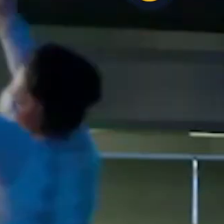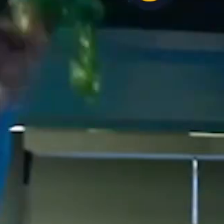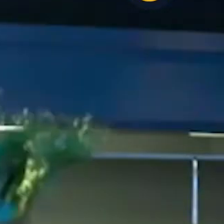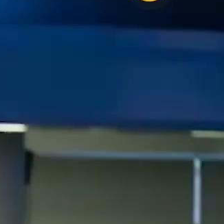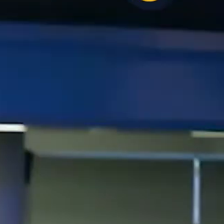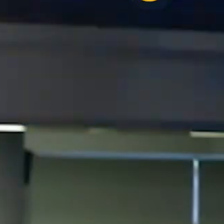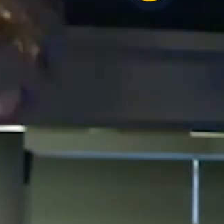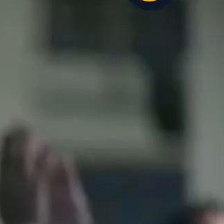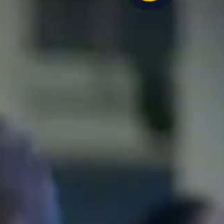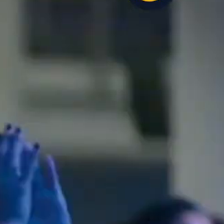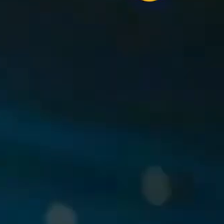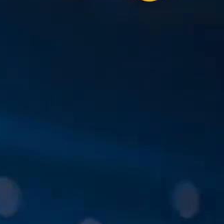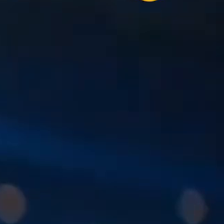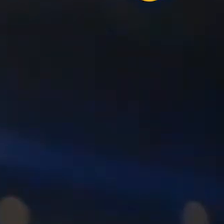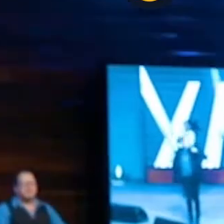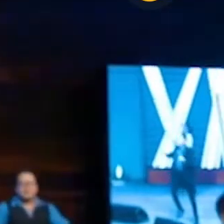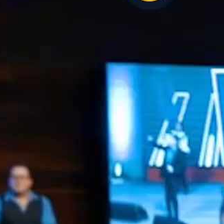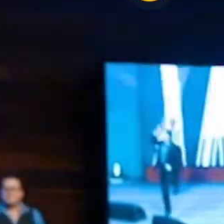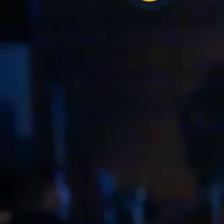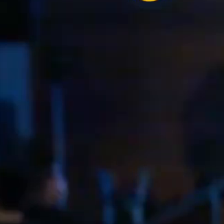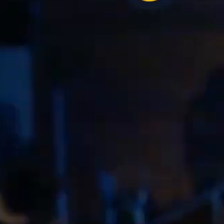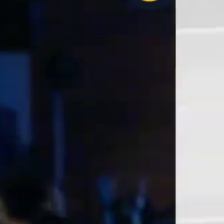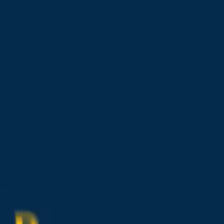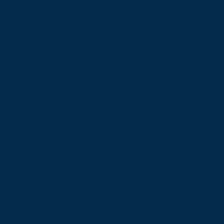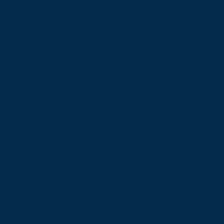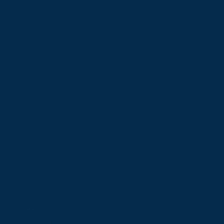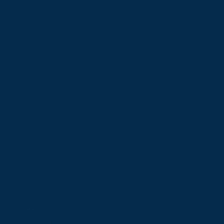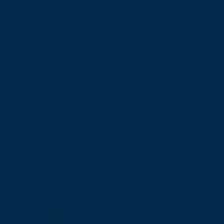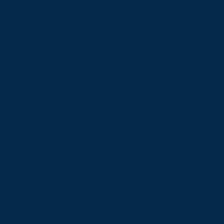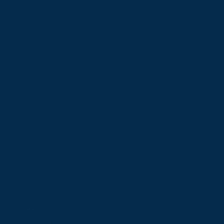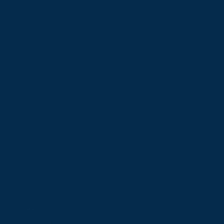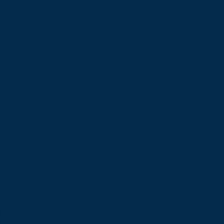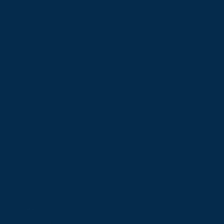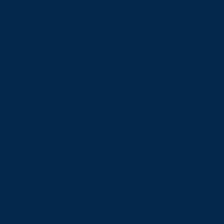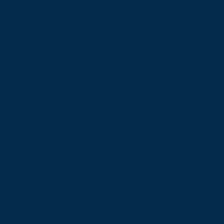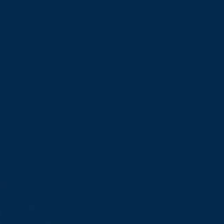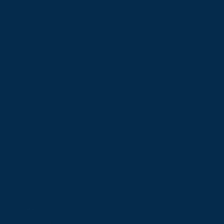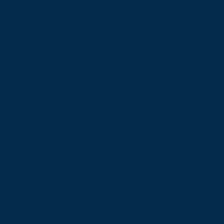servicios habituales, porque siempre estuvimos cerca de ti. Bienvenido a casa.